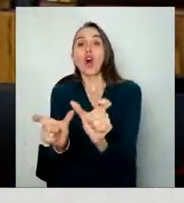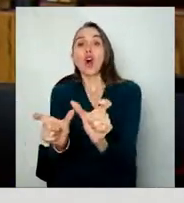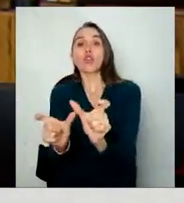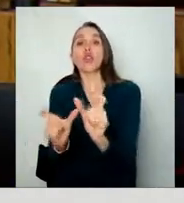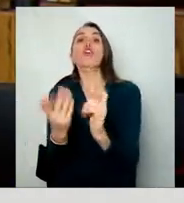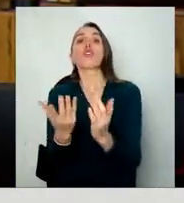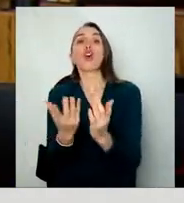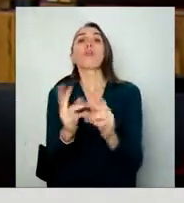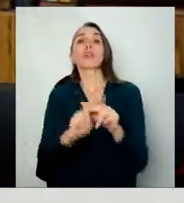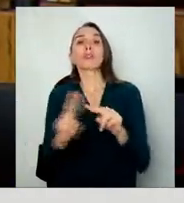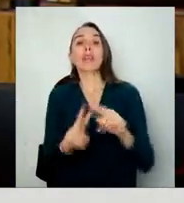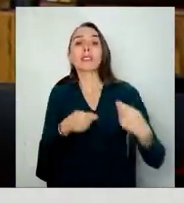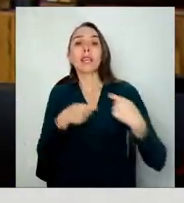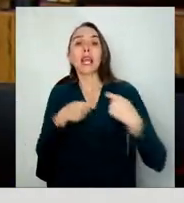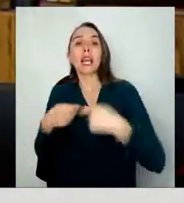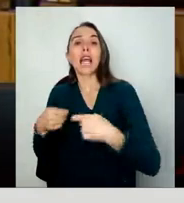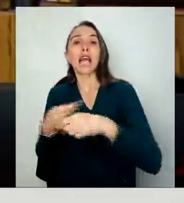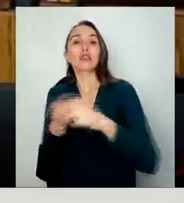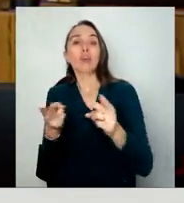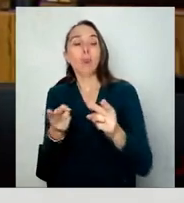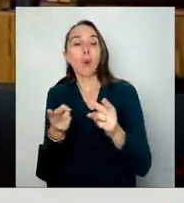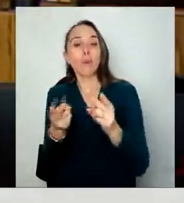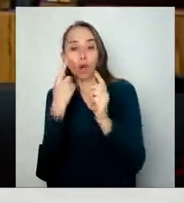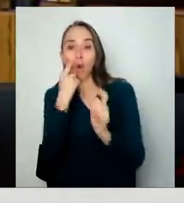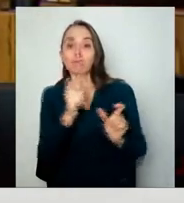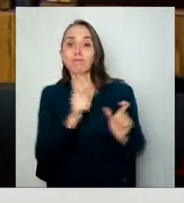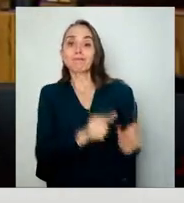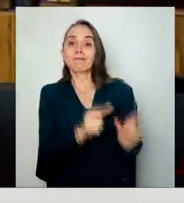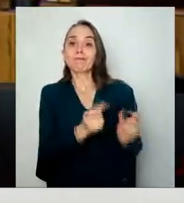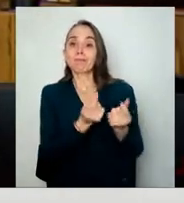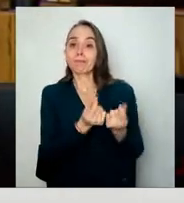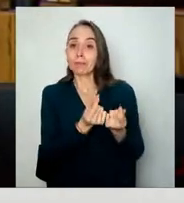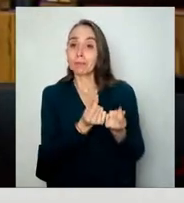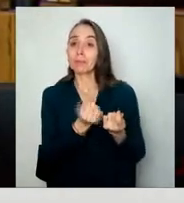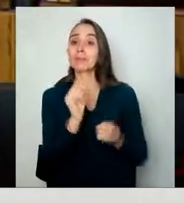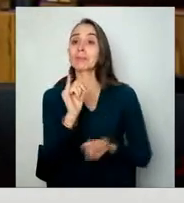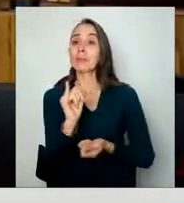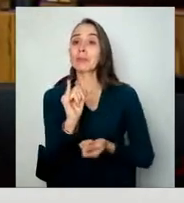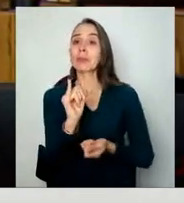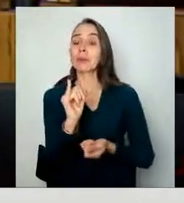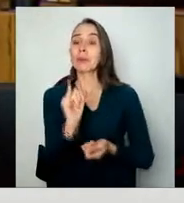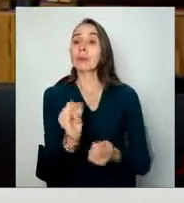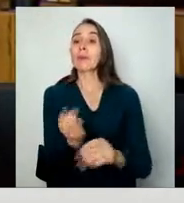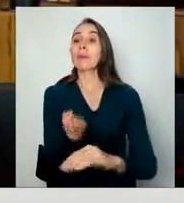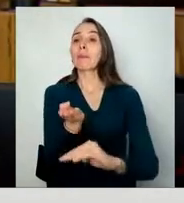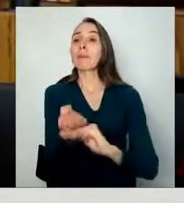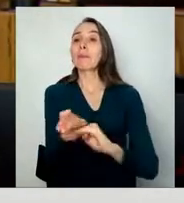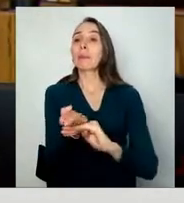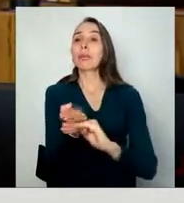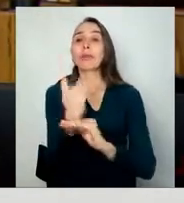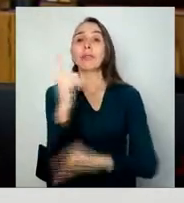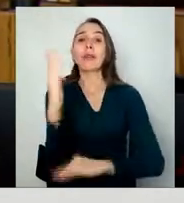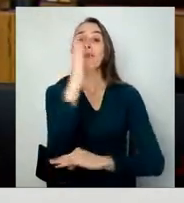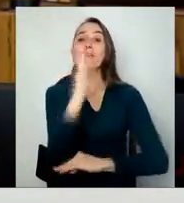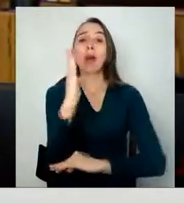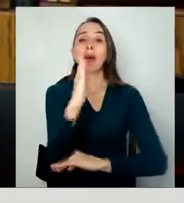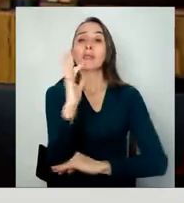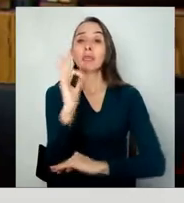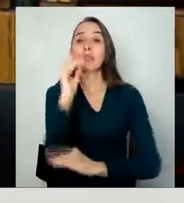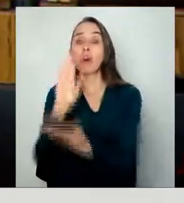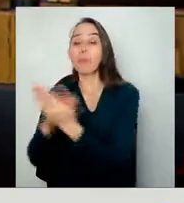Pero además la el requisito de fundamentar debidamente y de manera